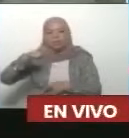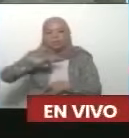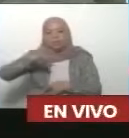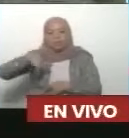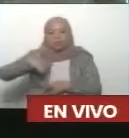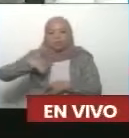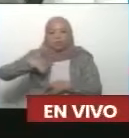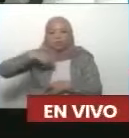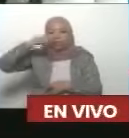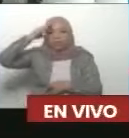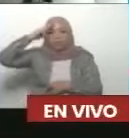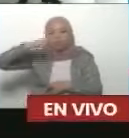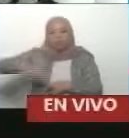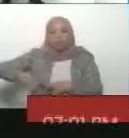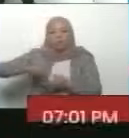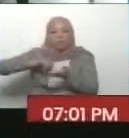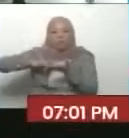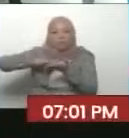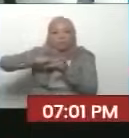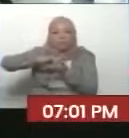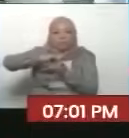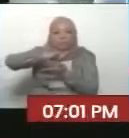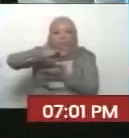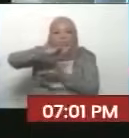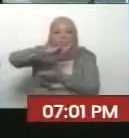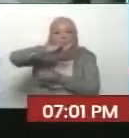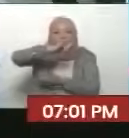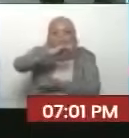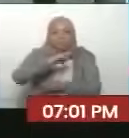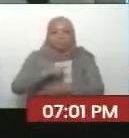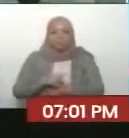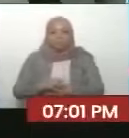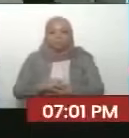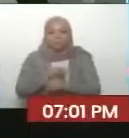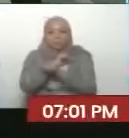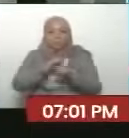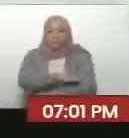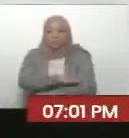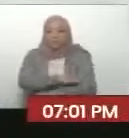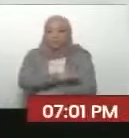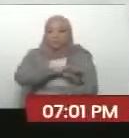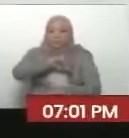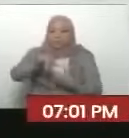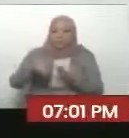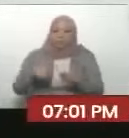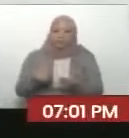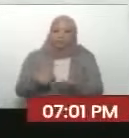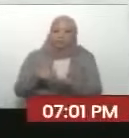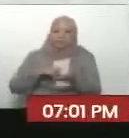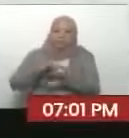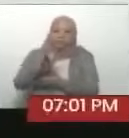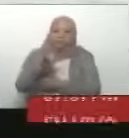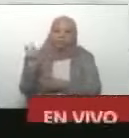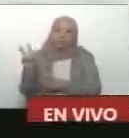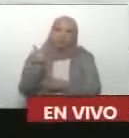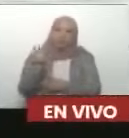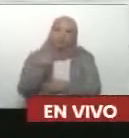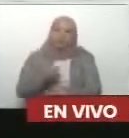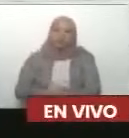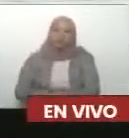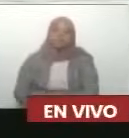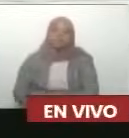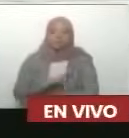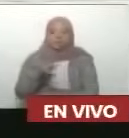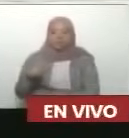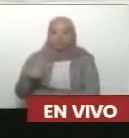nuestra gloriosa, poderosa y heroica aviación militar de Venezuela.